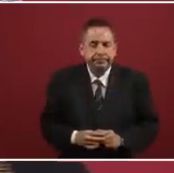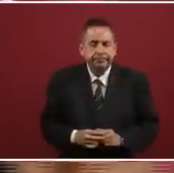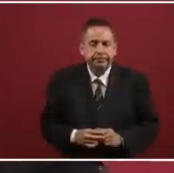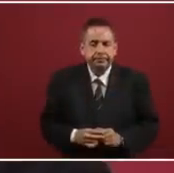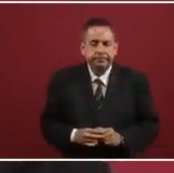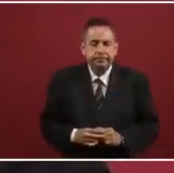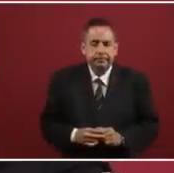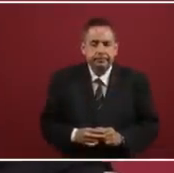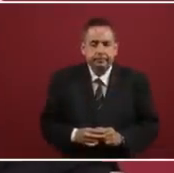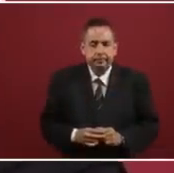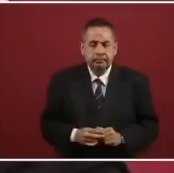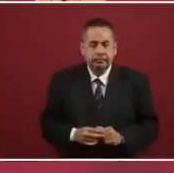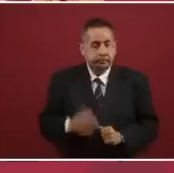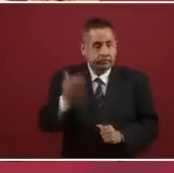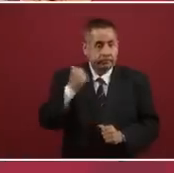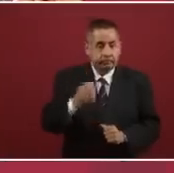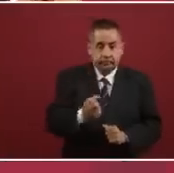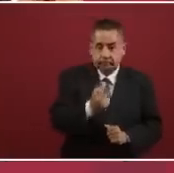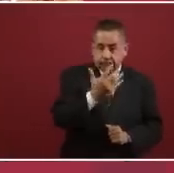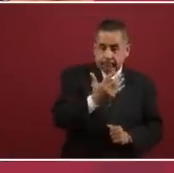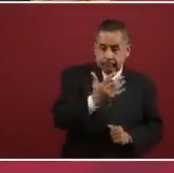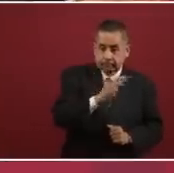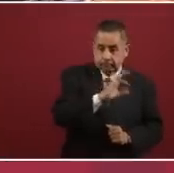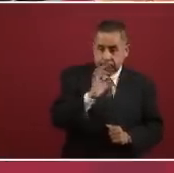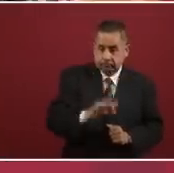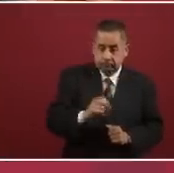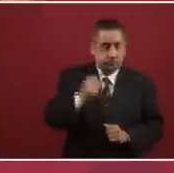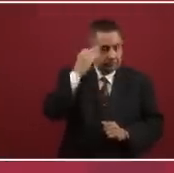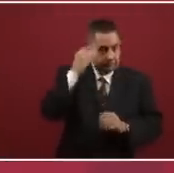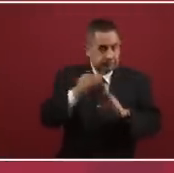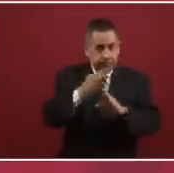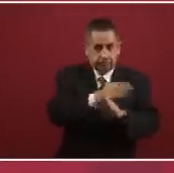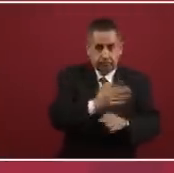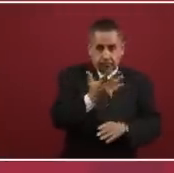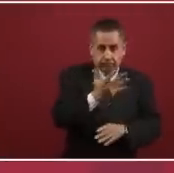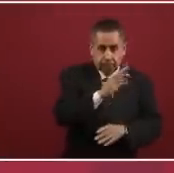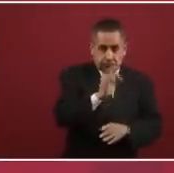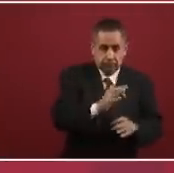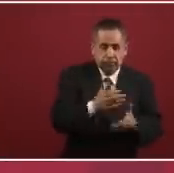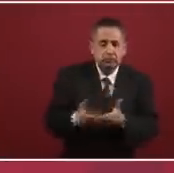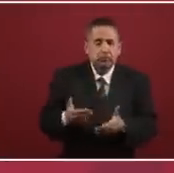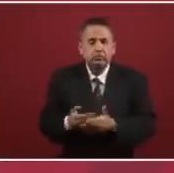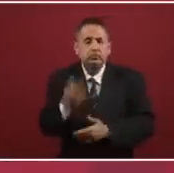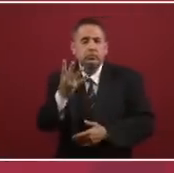era 5% en el periodo anterior y es de 4%